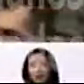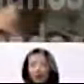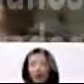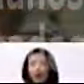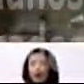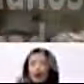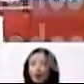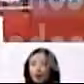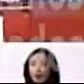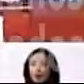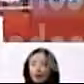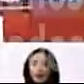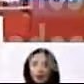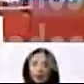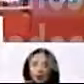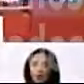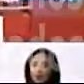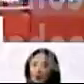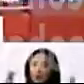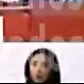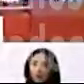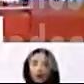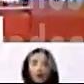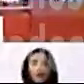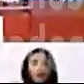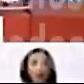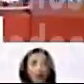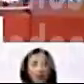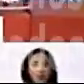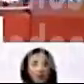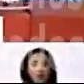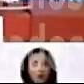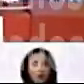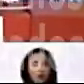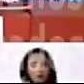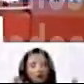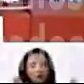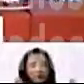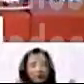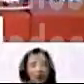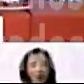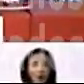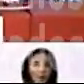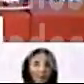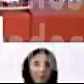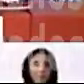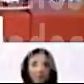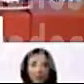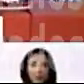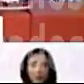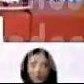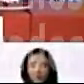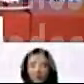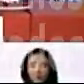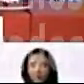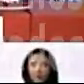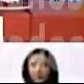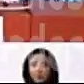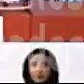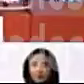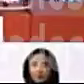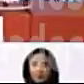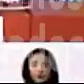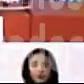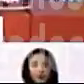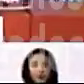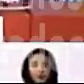Si el imperialismo y sus aliados de Estados Unidos dijeron nosotros no haber participado en este